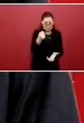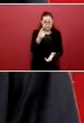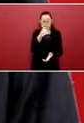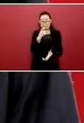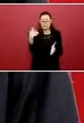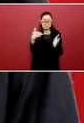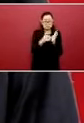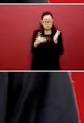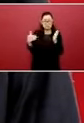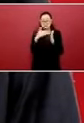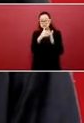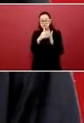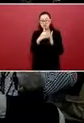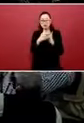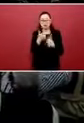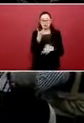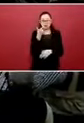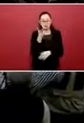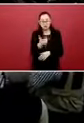de pesos.